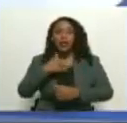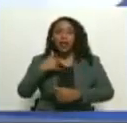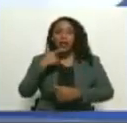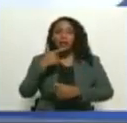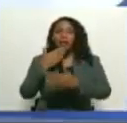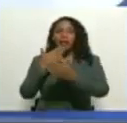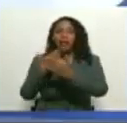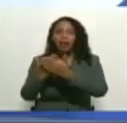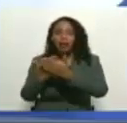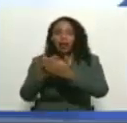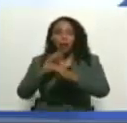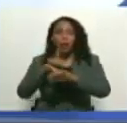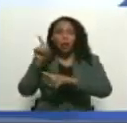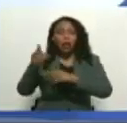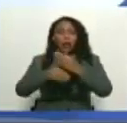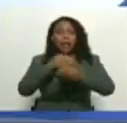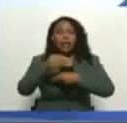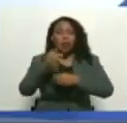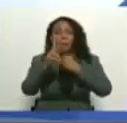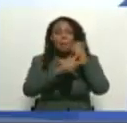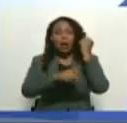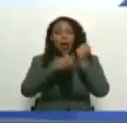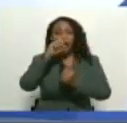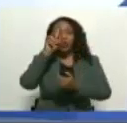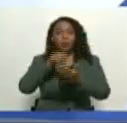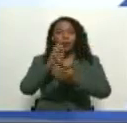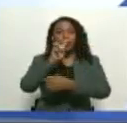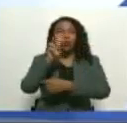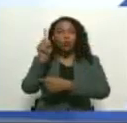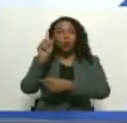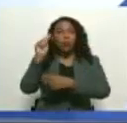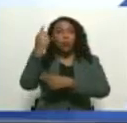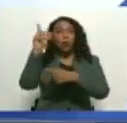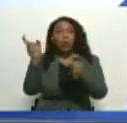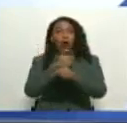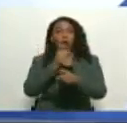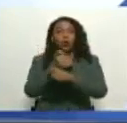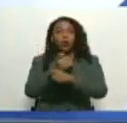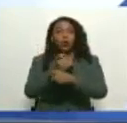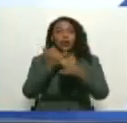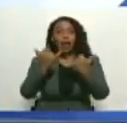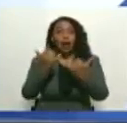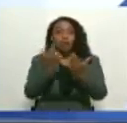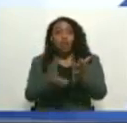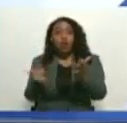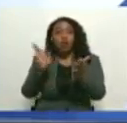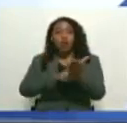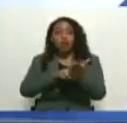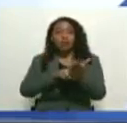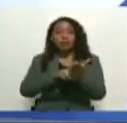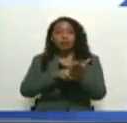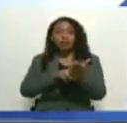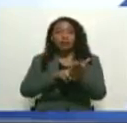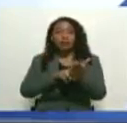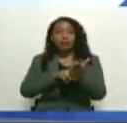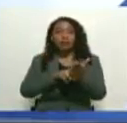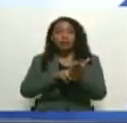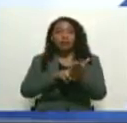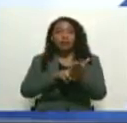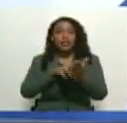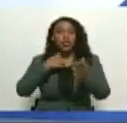nacional lo creó usted en el año 2021, en el Día de la Pachamama, el 1 de agosto, y viene a ratificar, a consolidar un sueño de los que